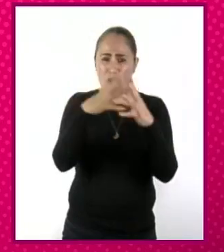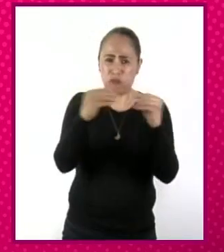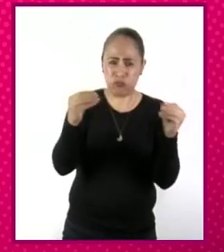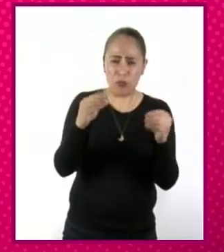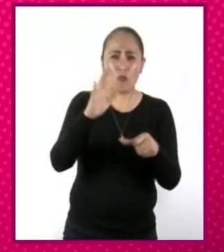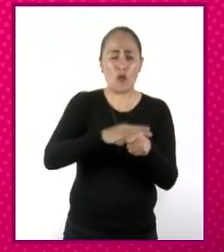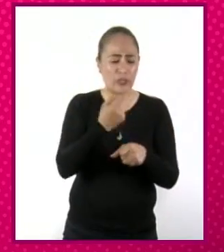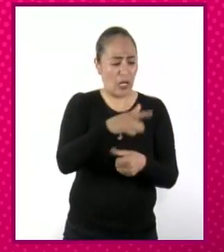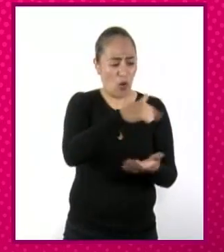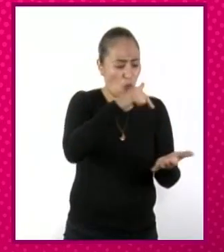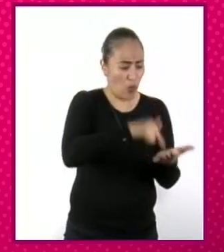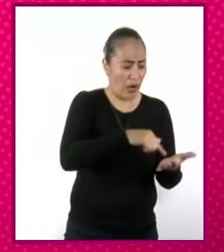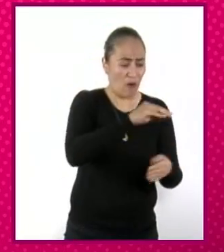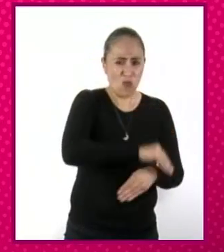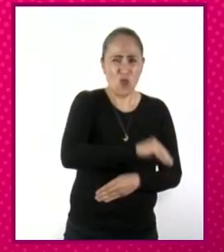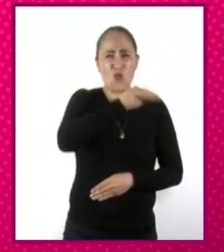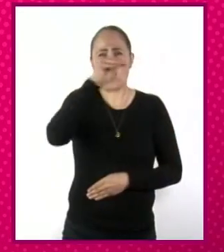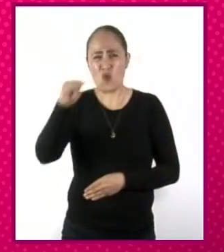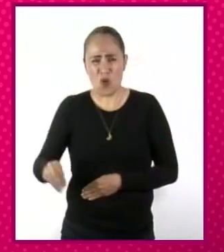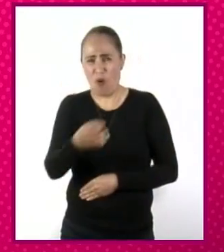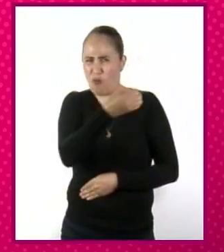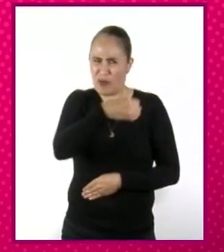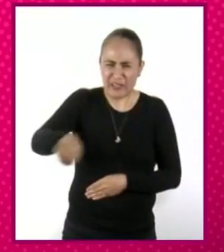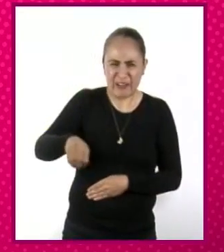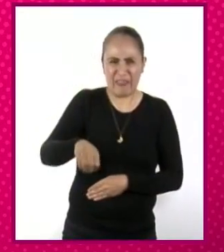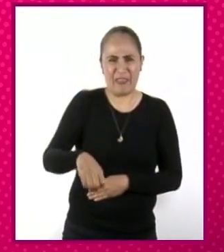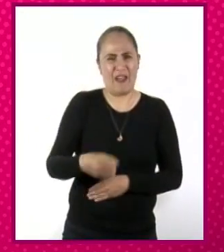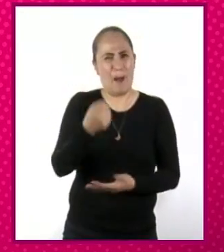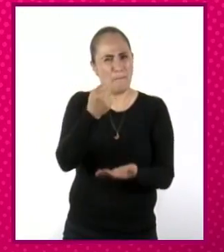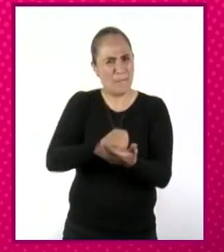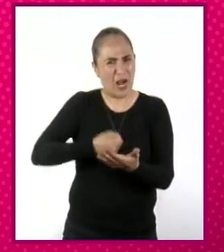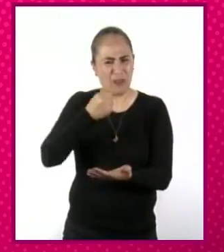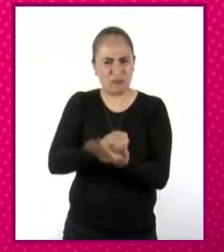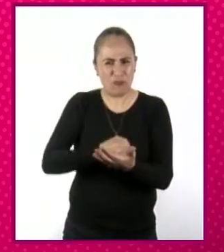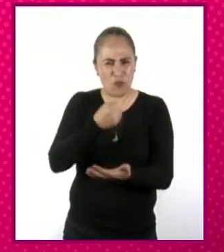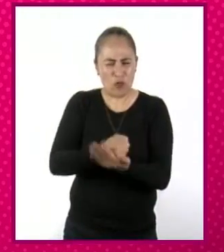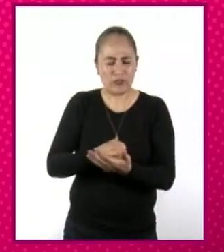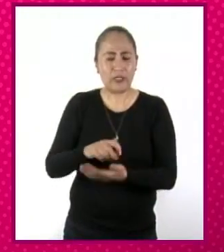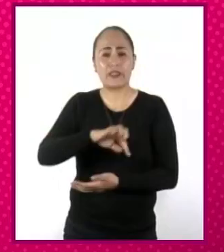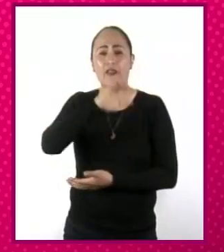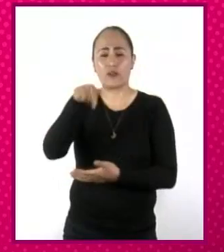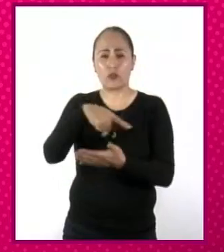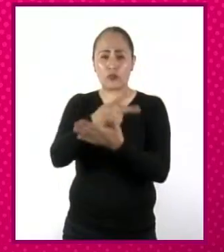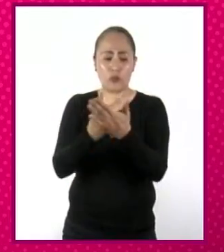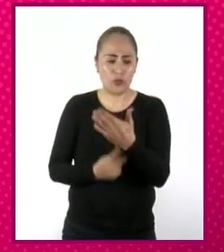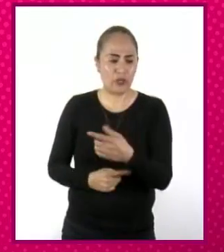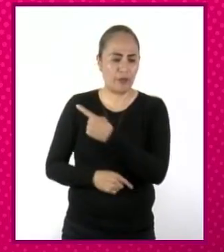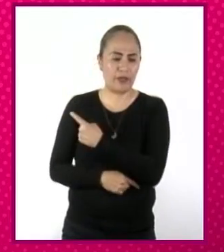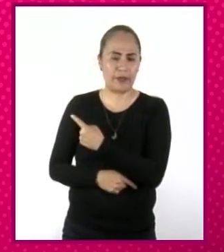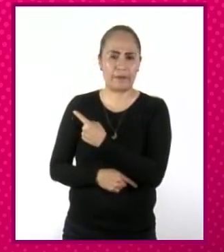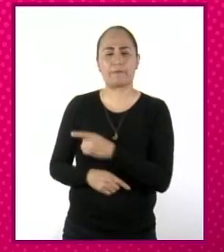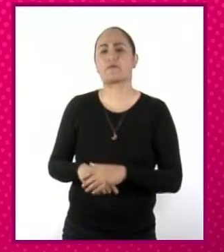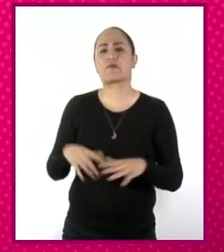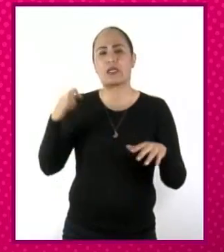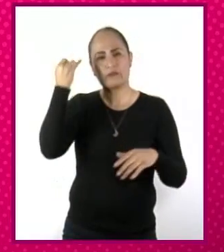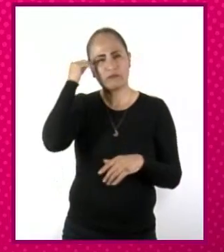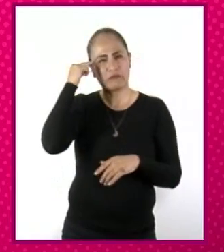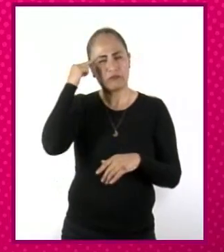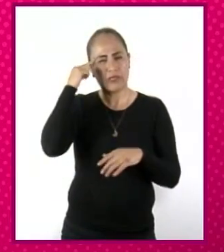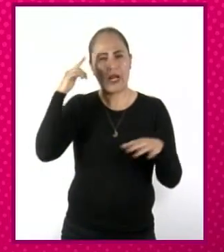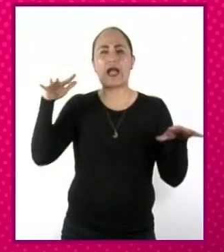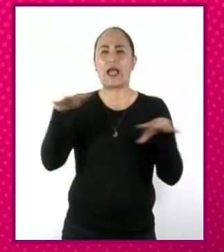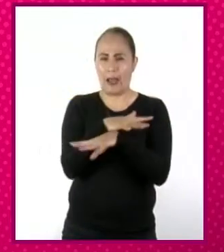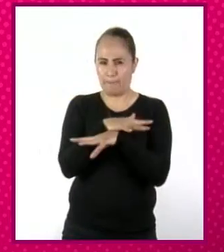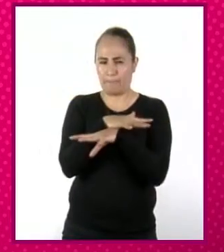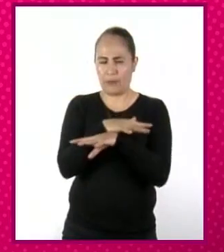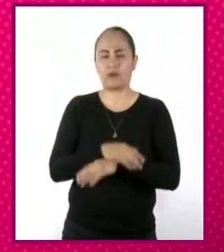un lugar a otro en condiciones muy, muy malas. Surge un programa que se llama Reformismo, un grupo de pensadores que proponen